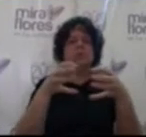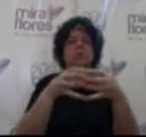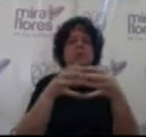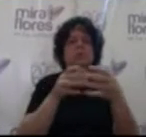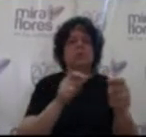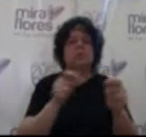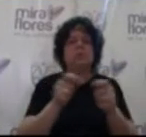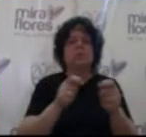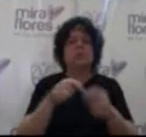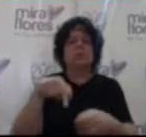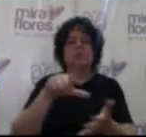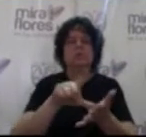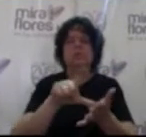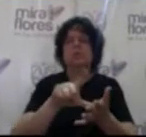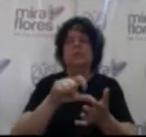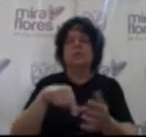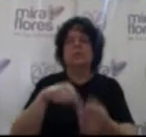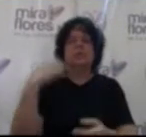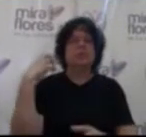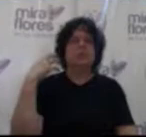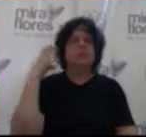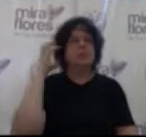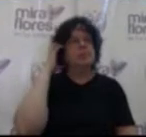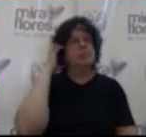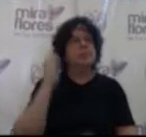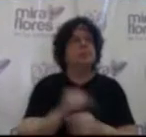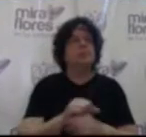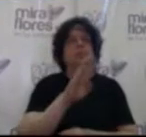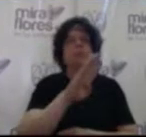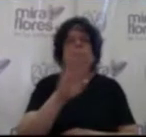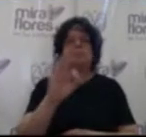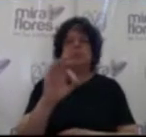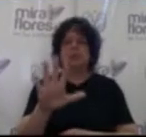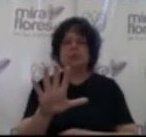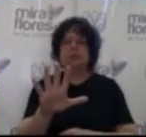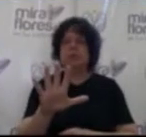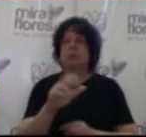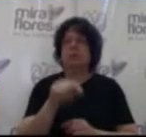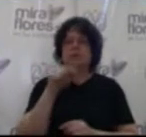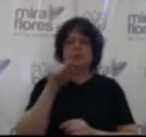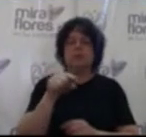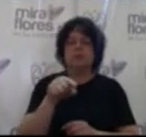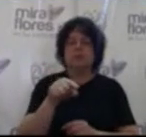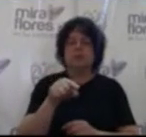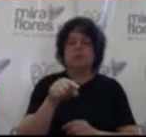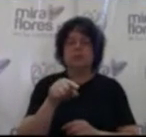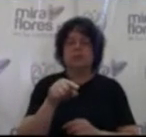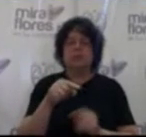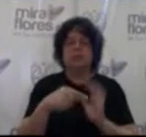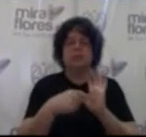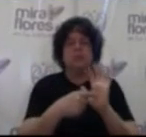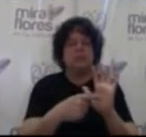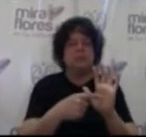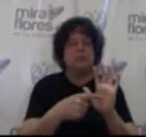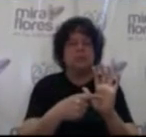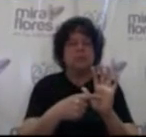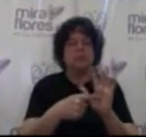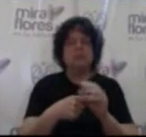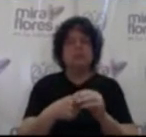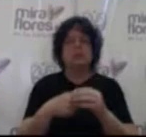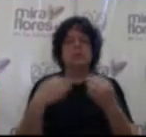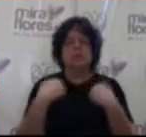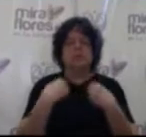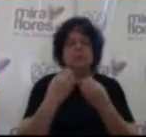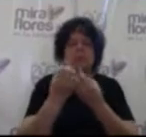Local Distrital de Miraflores, reglamentado en la ordenanza 495. Esta propuesta de ordenanza viene con los informes